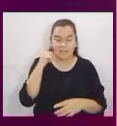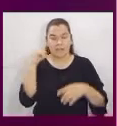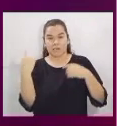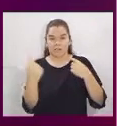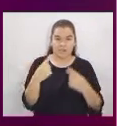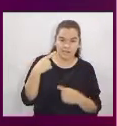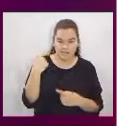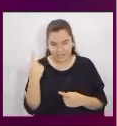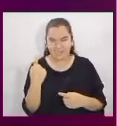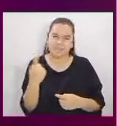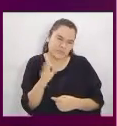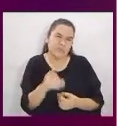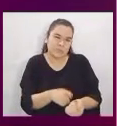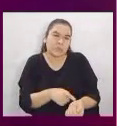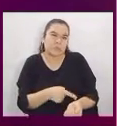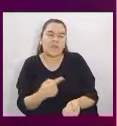a eso estamos acostumbrados